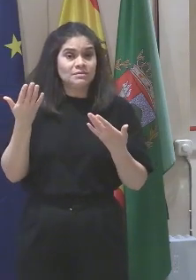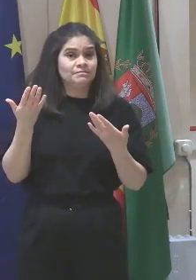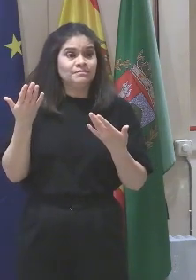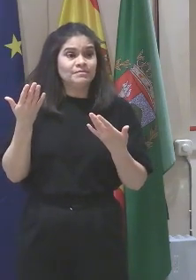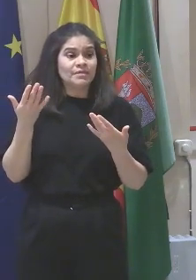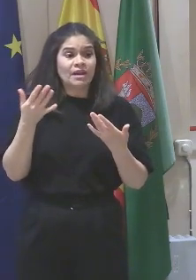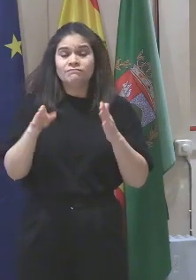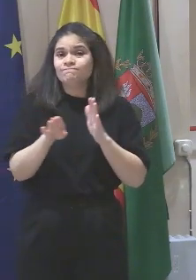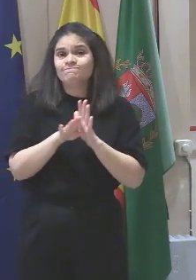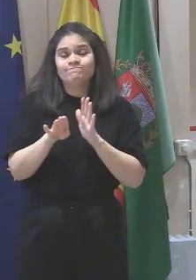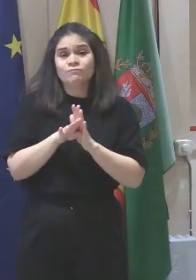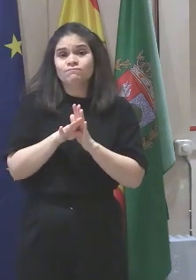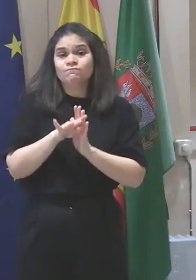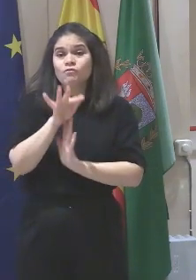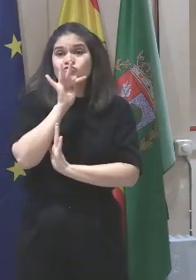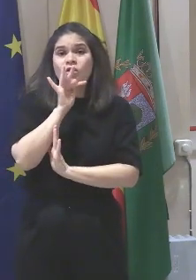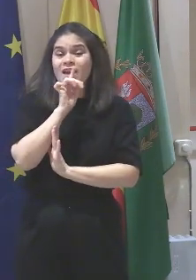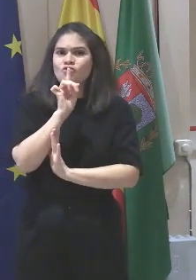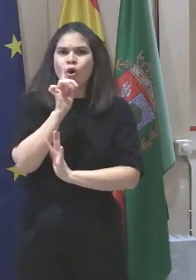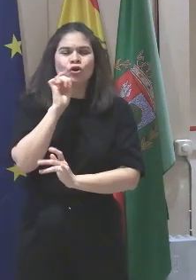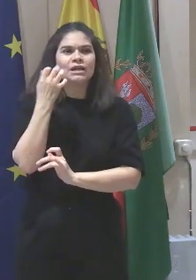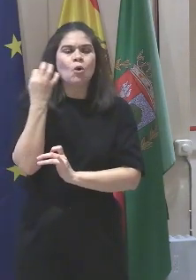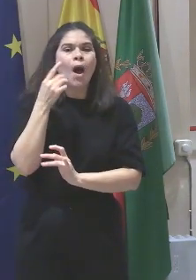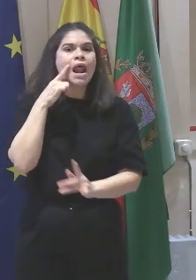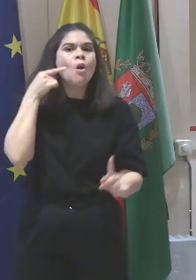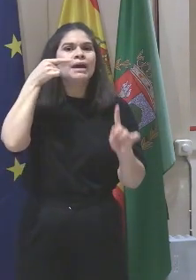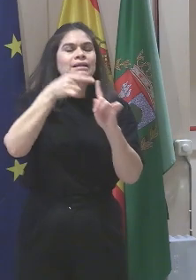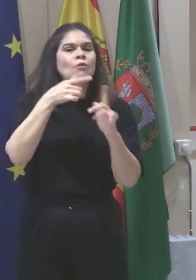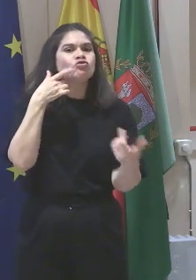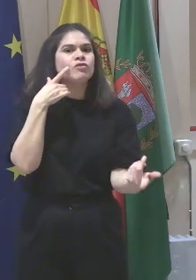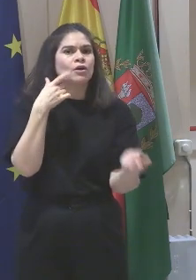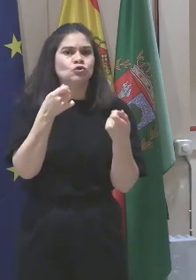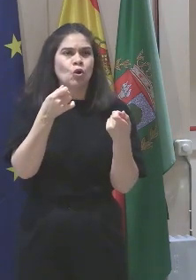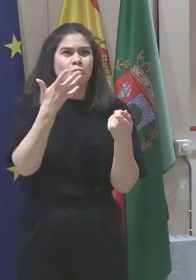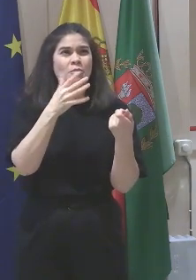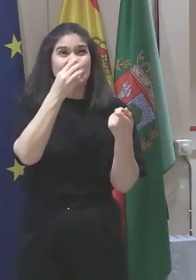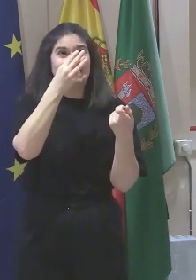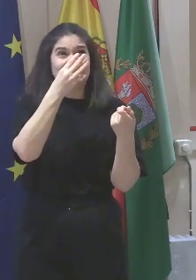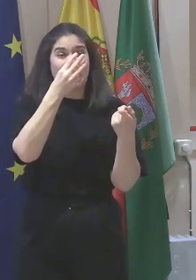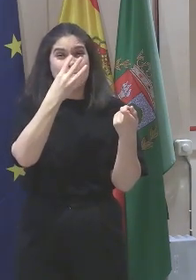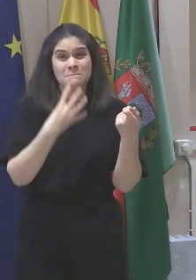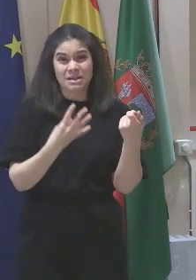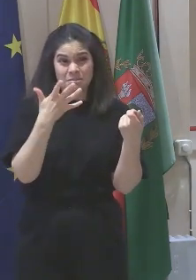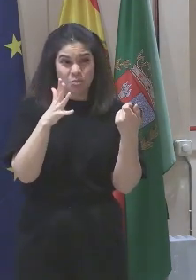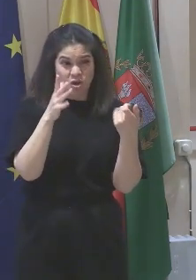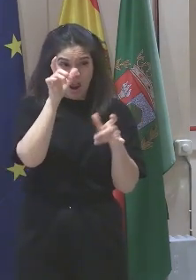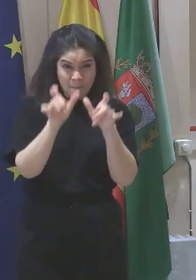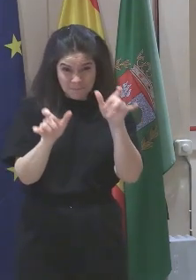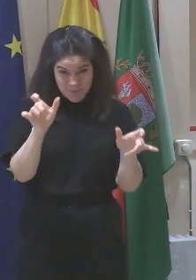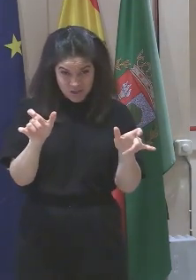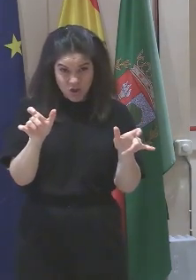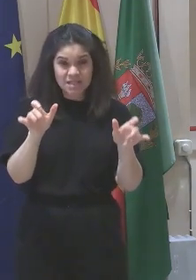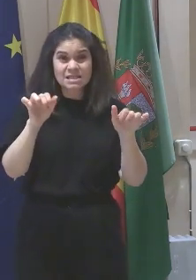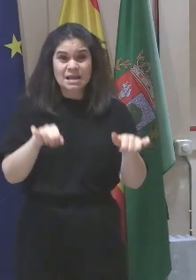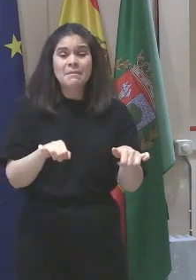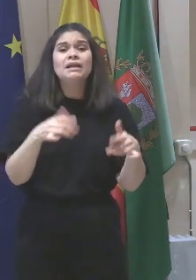no conseguimos los objetivos de control, por lo menos en 2/3 partes de las personas, y que además los objetivos de control no son